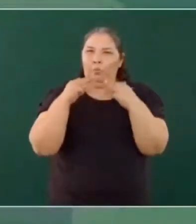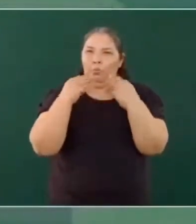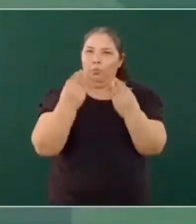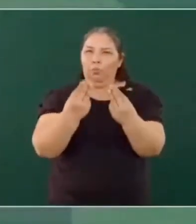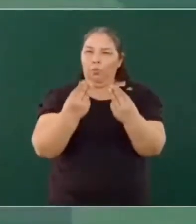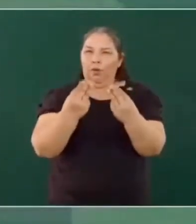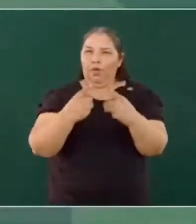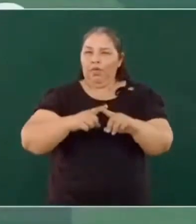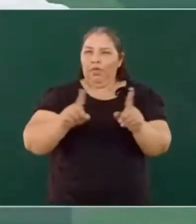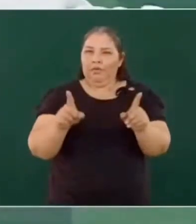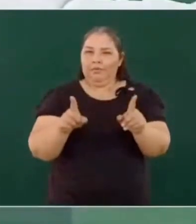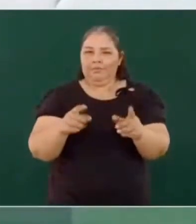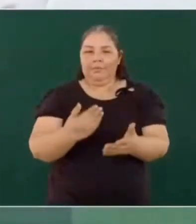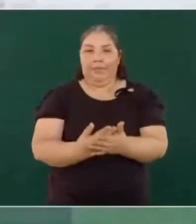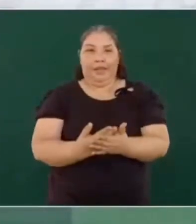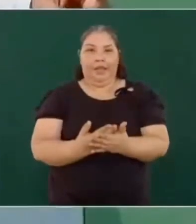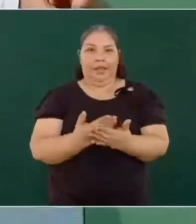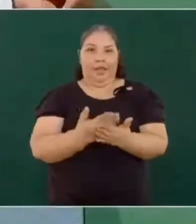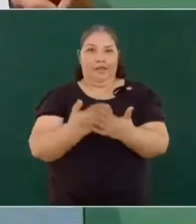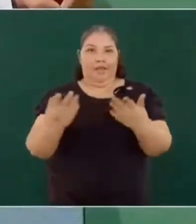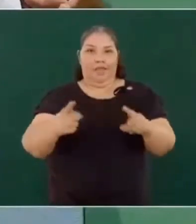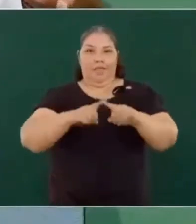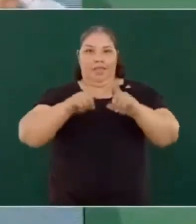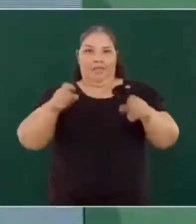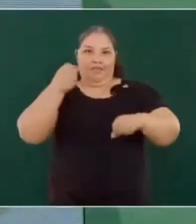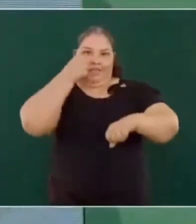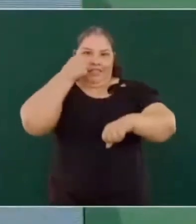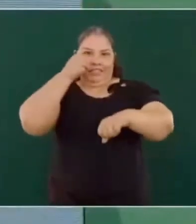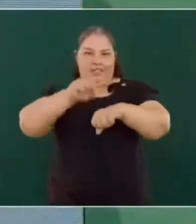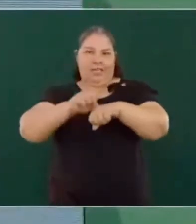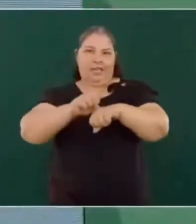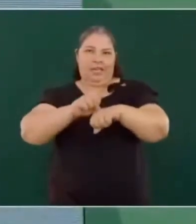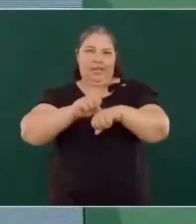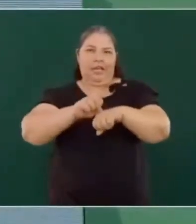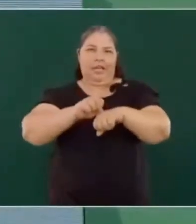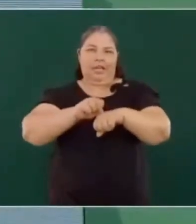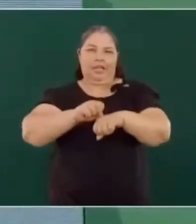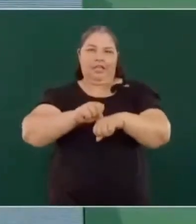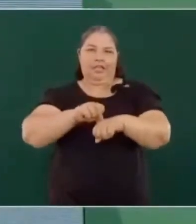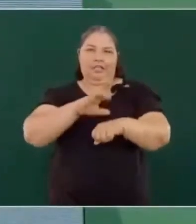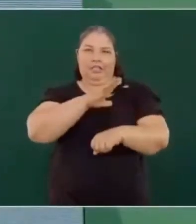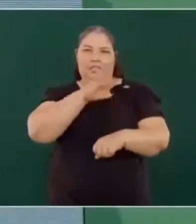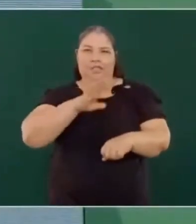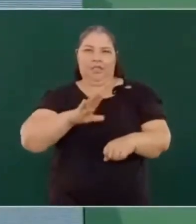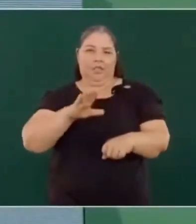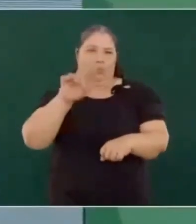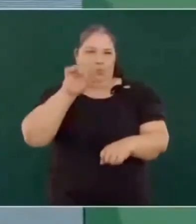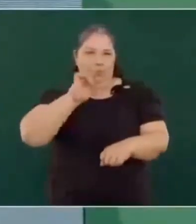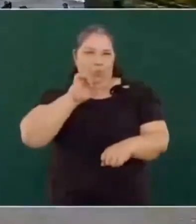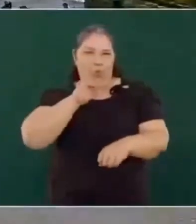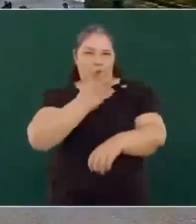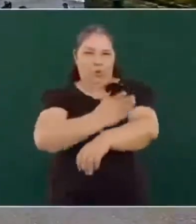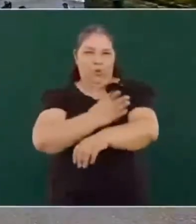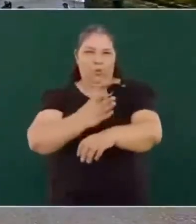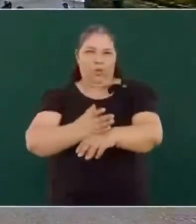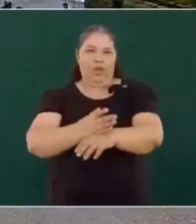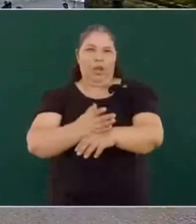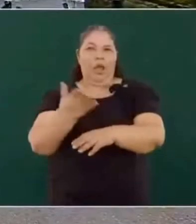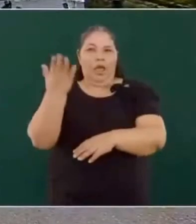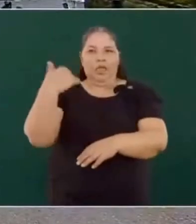La diferencia de que ahora la secretaria de Seguridad Pública sea una compañera de ustedes,